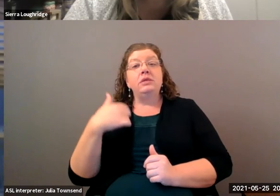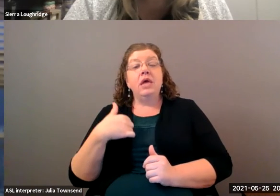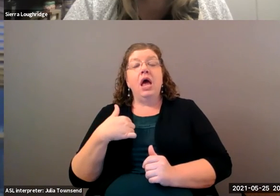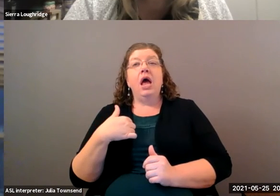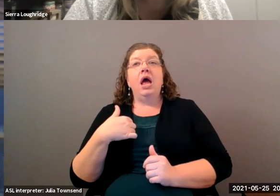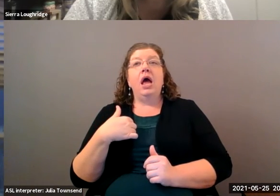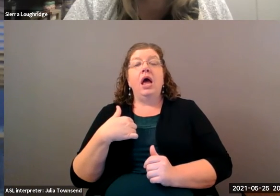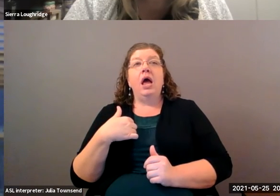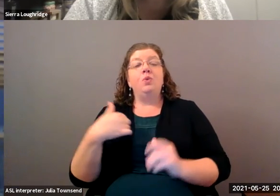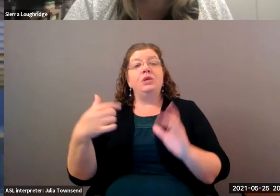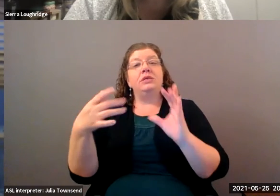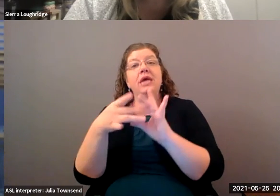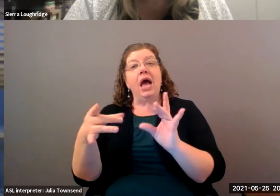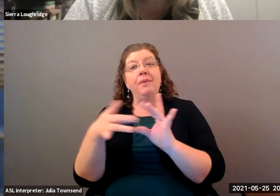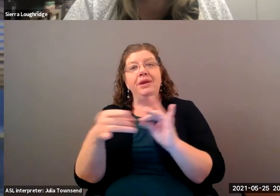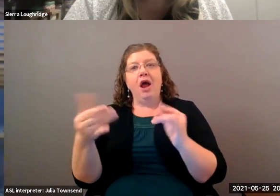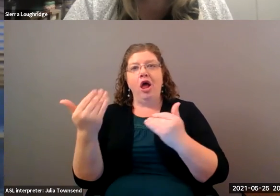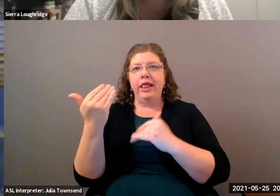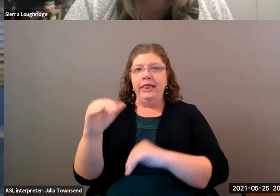Y pues